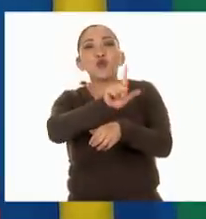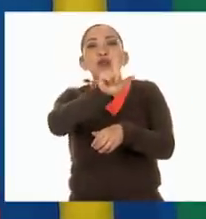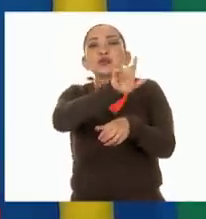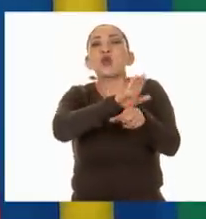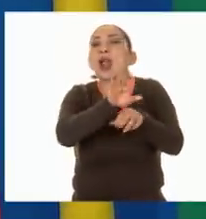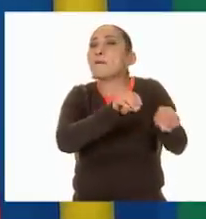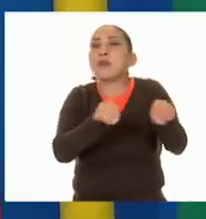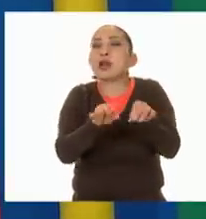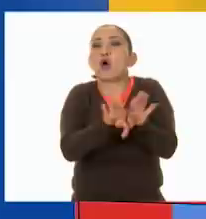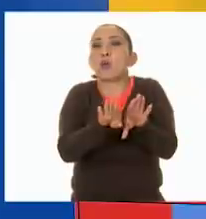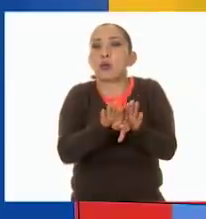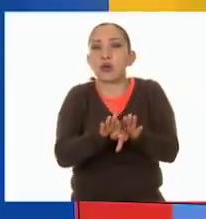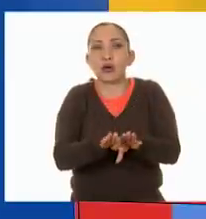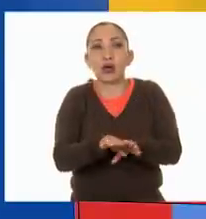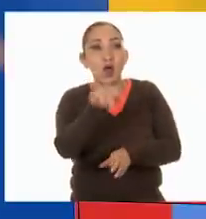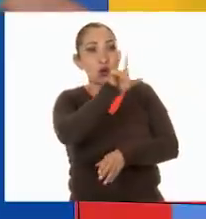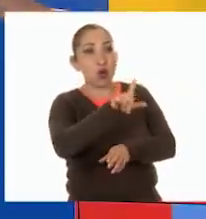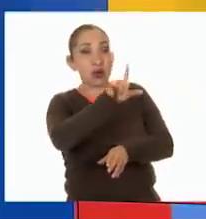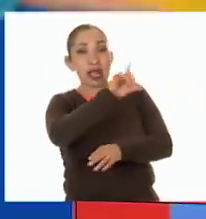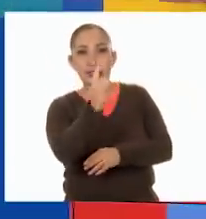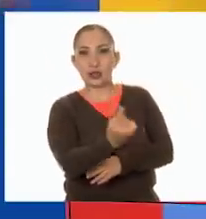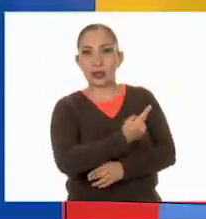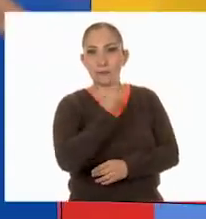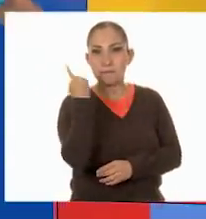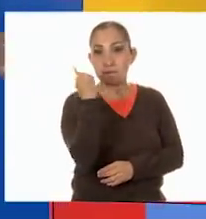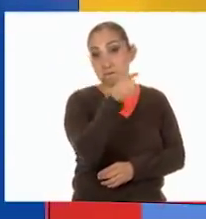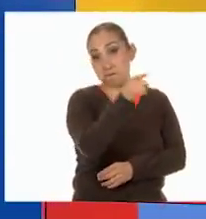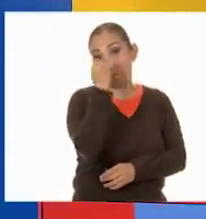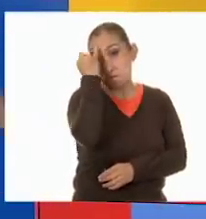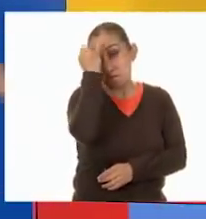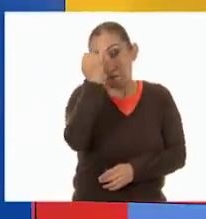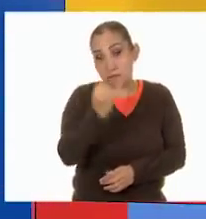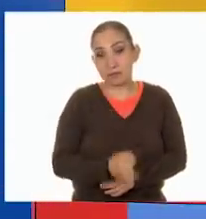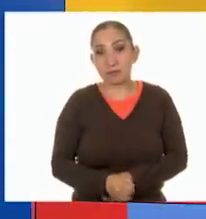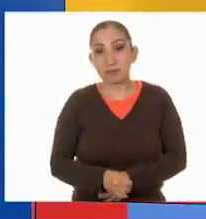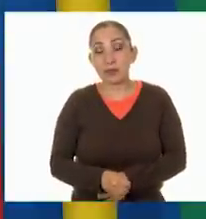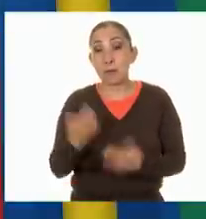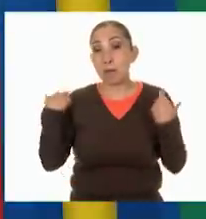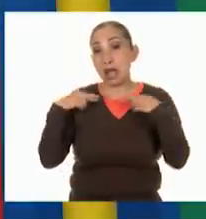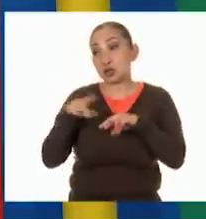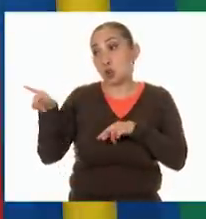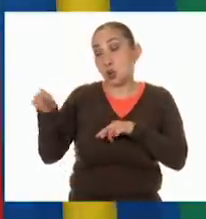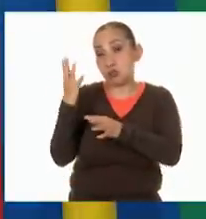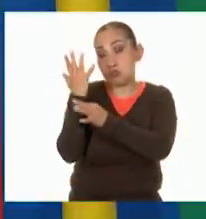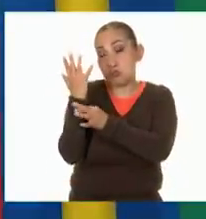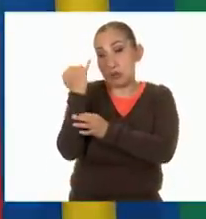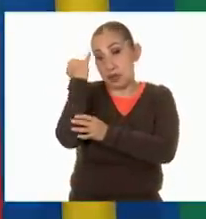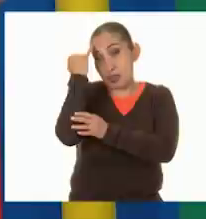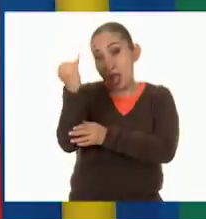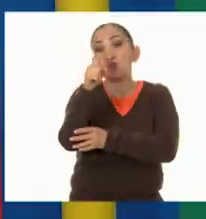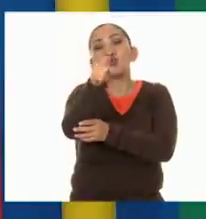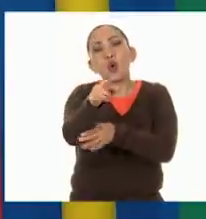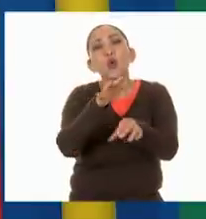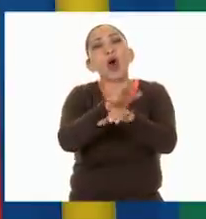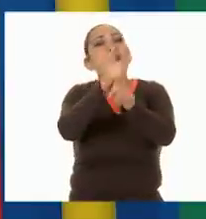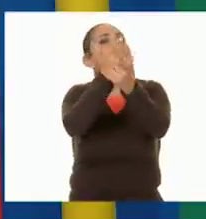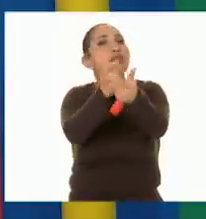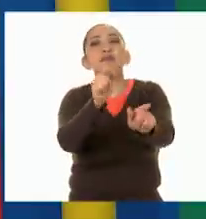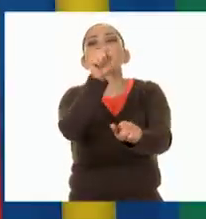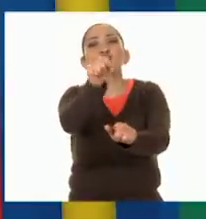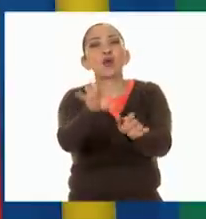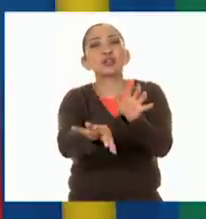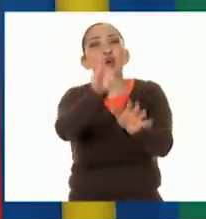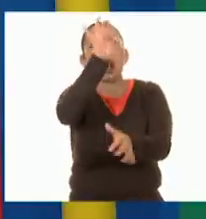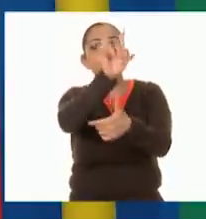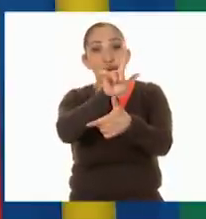lunes? El lunes, girar. Bien, aquí el maestro Jorge propuso girar. Ustedes en casa, el que quieren.